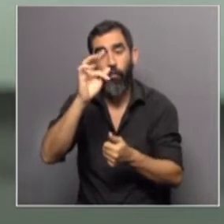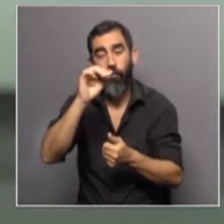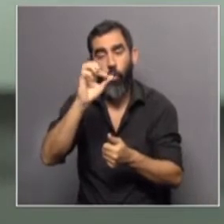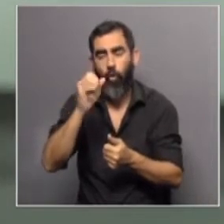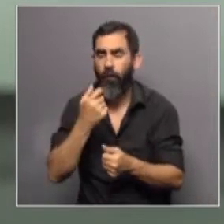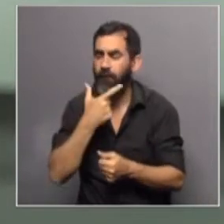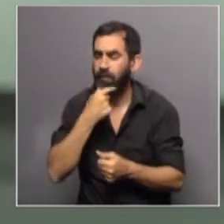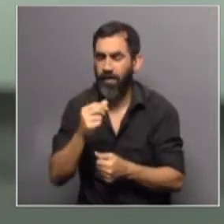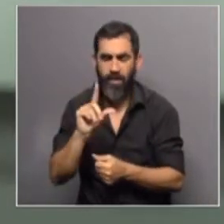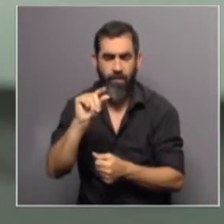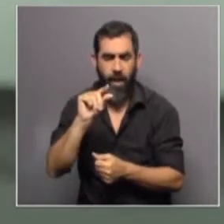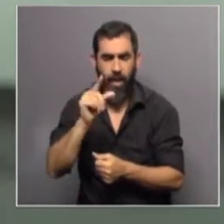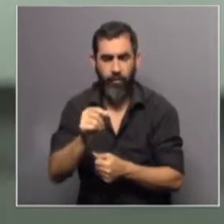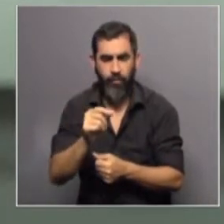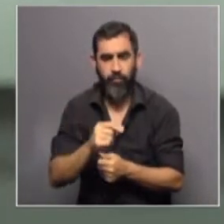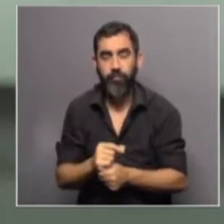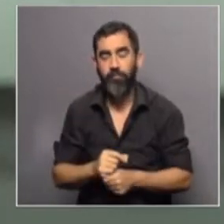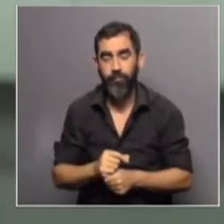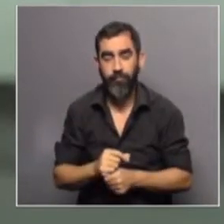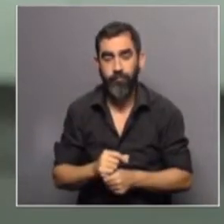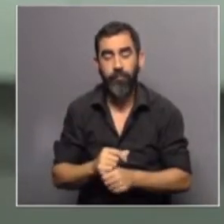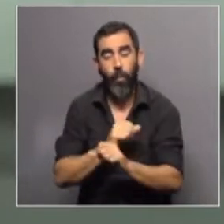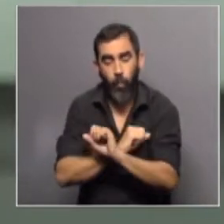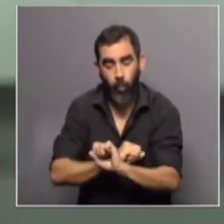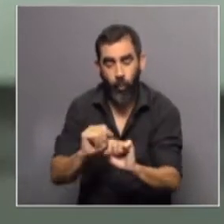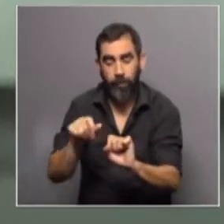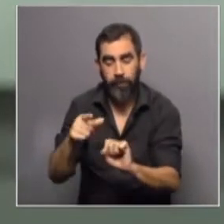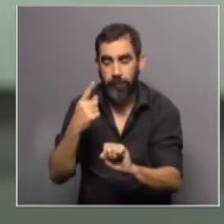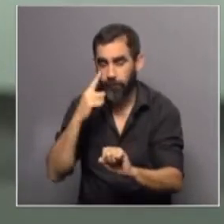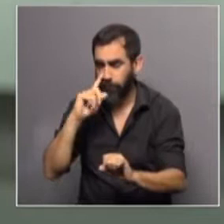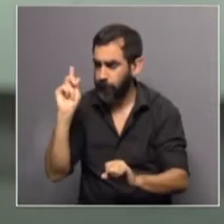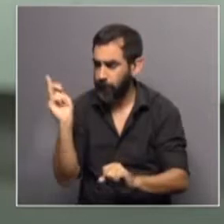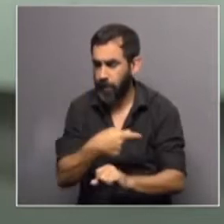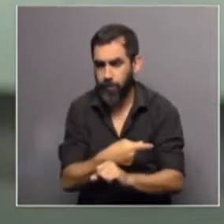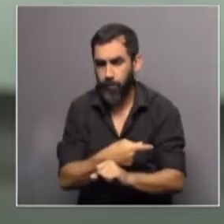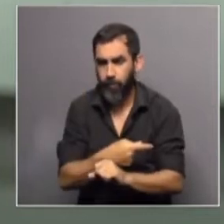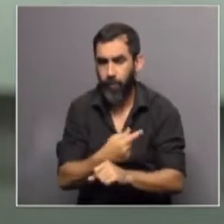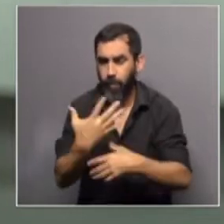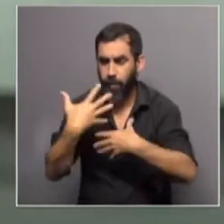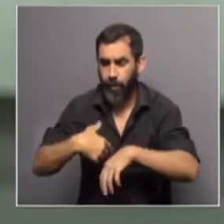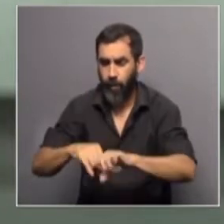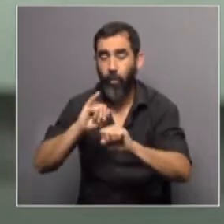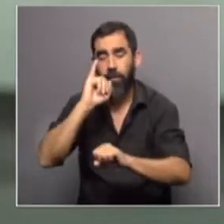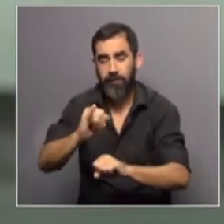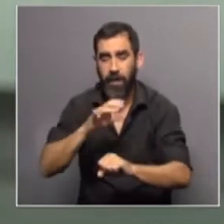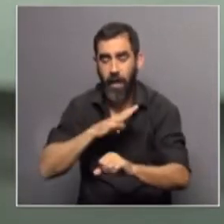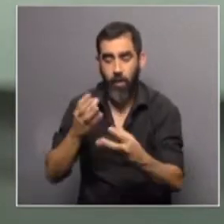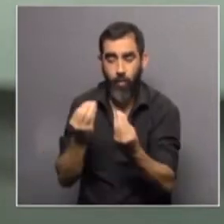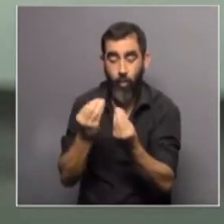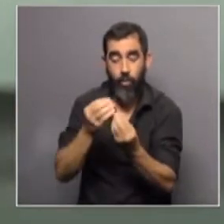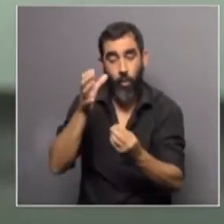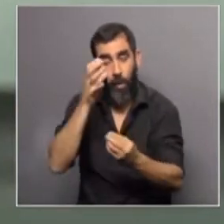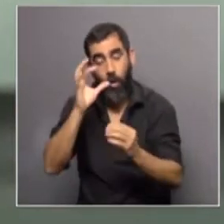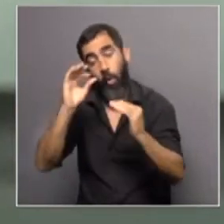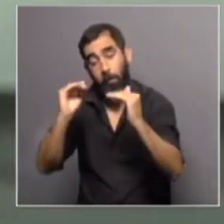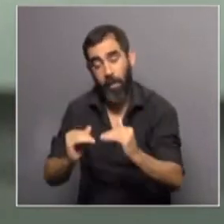sencillo y barato para que pueda rápidamente detectarse si las concentraciones de fósforo son altas o